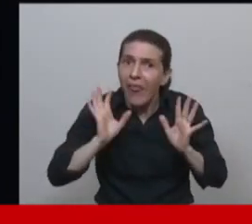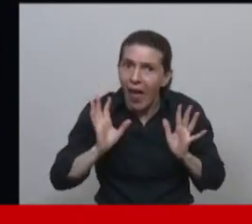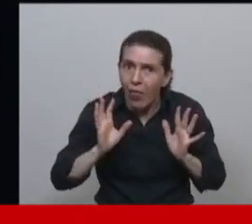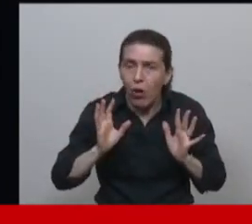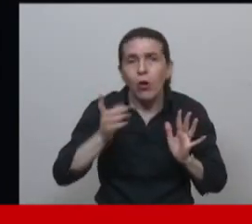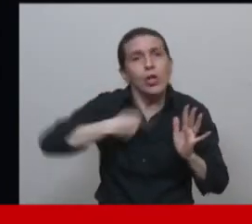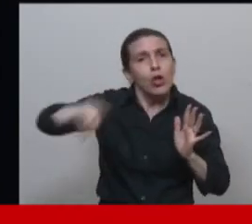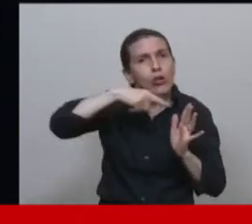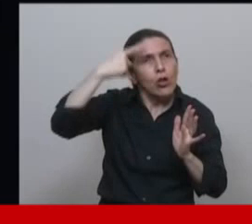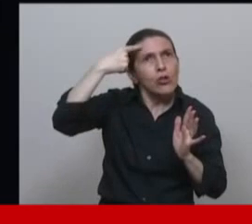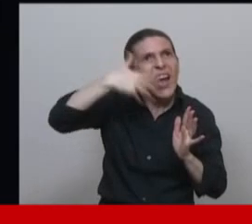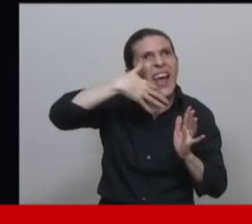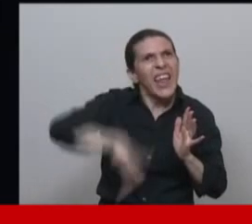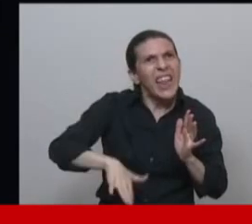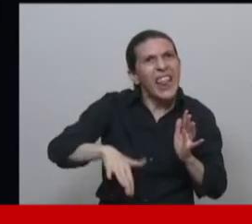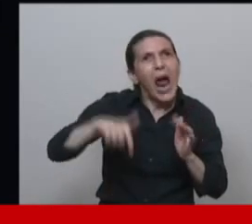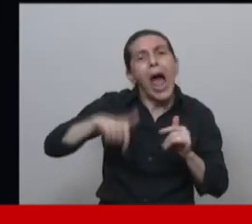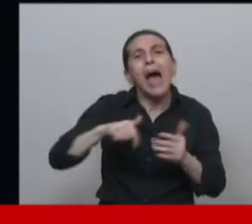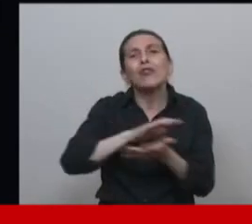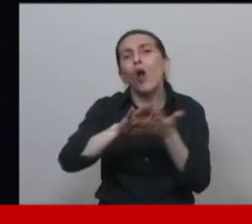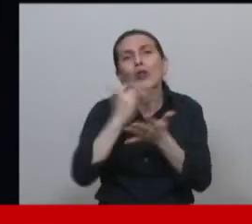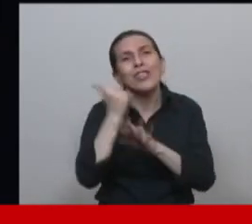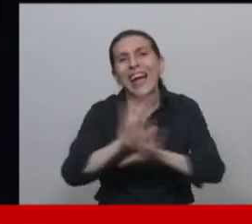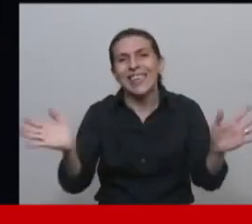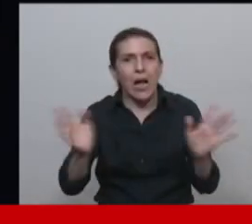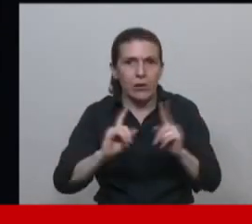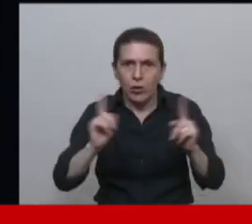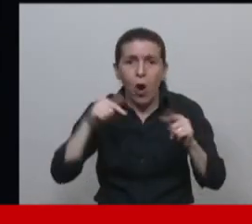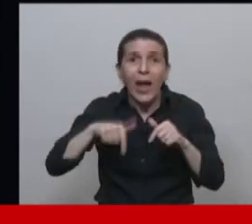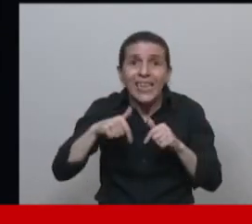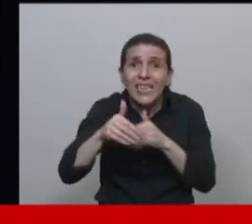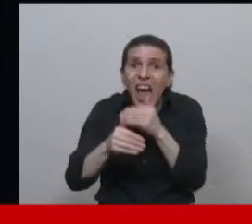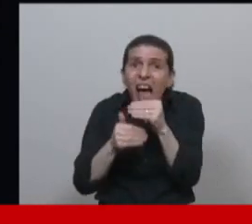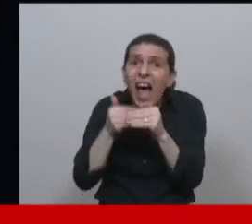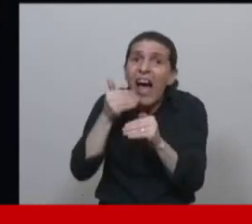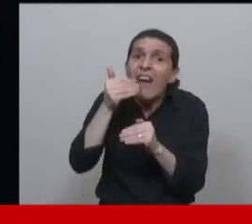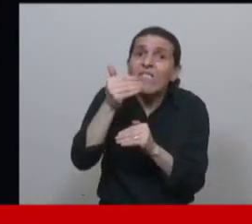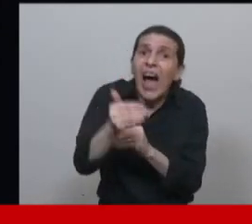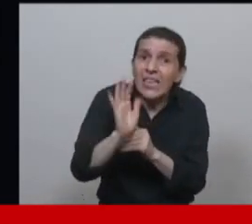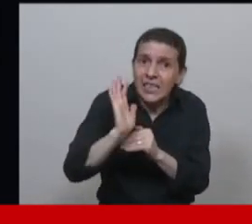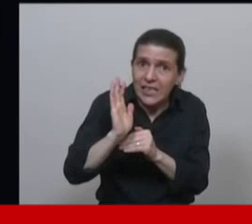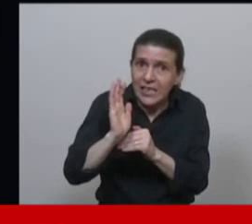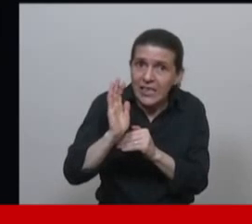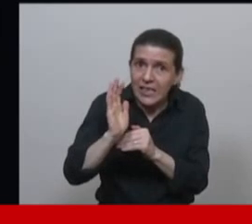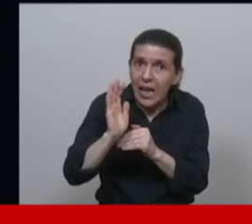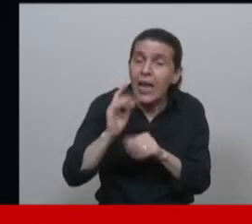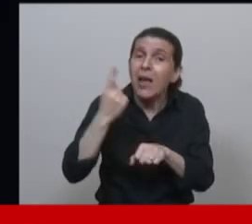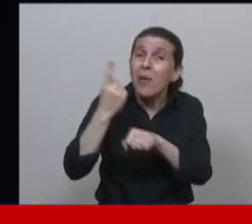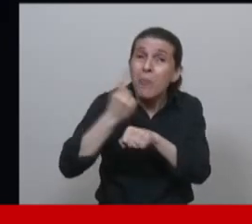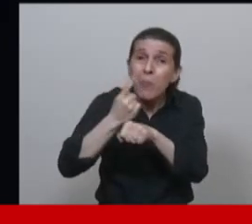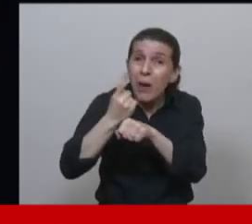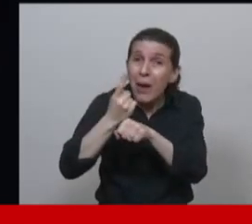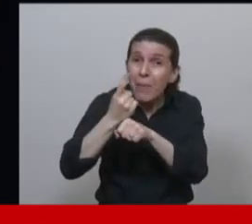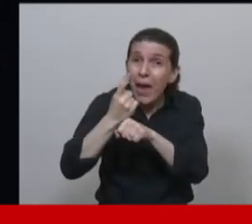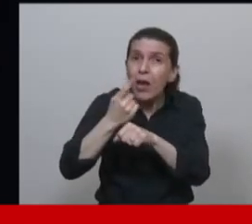y entender que aquí no se acaban los problemas, sino que esto es un paso importante. Primero, entendamos que